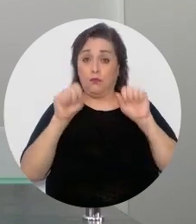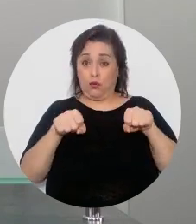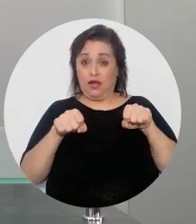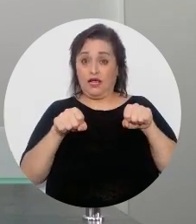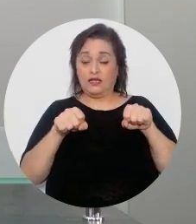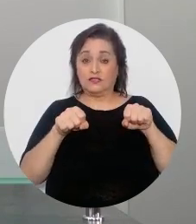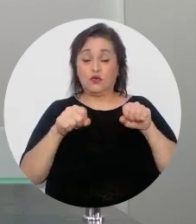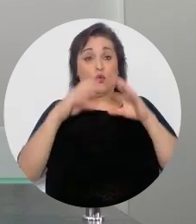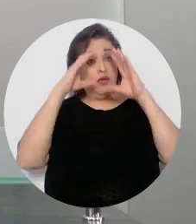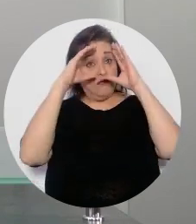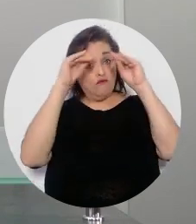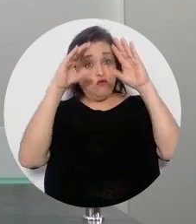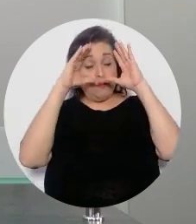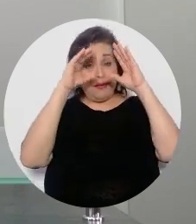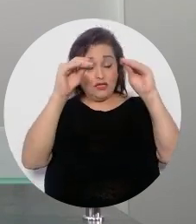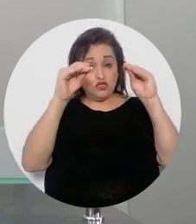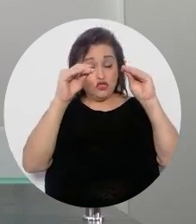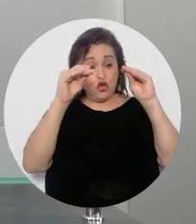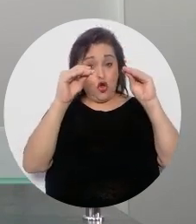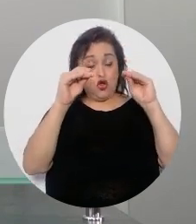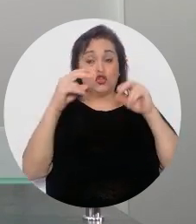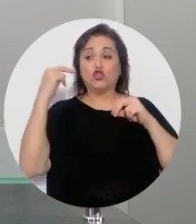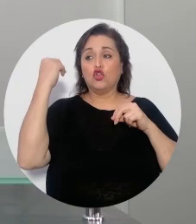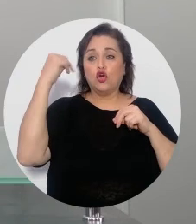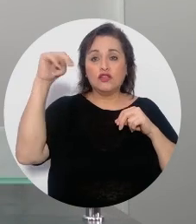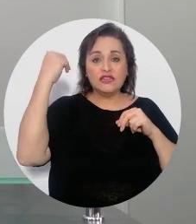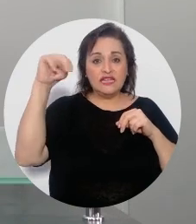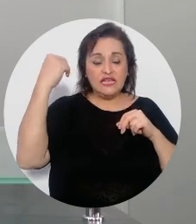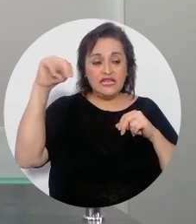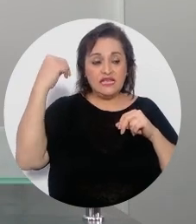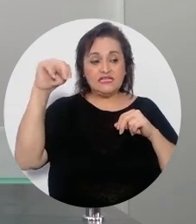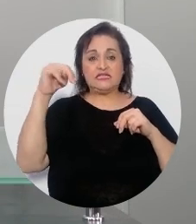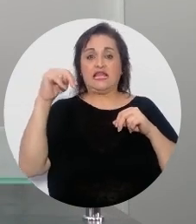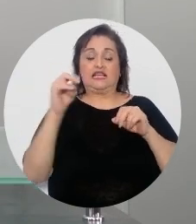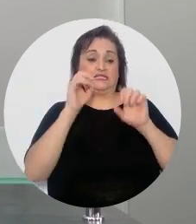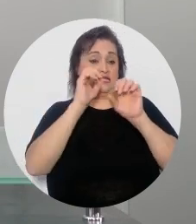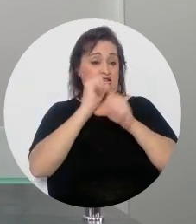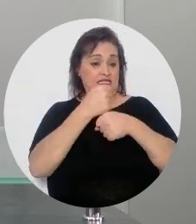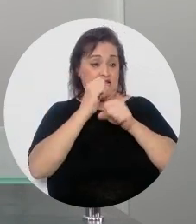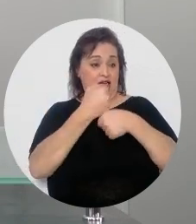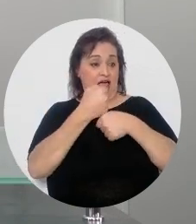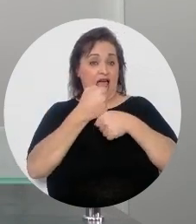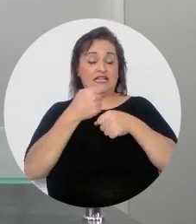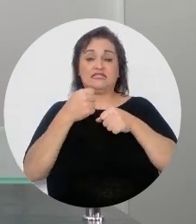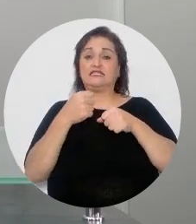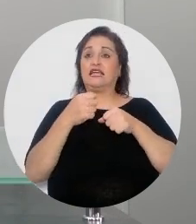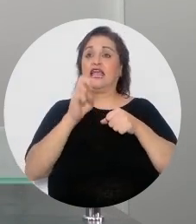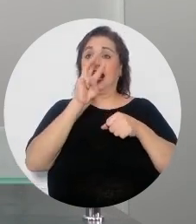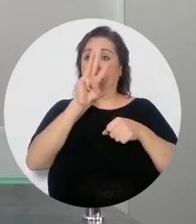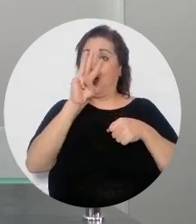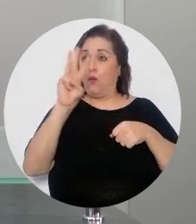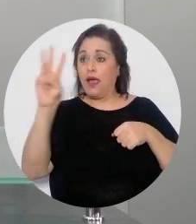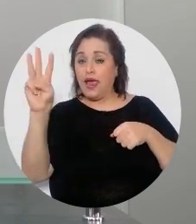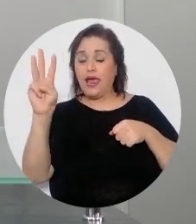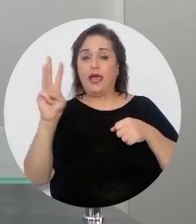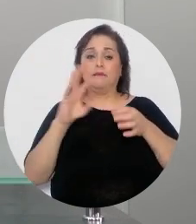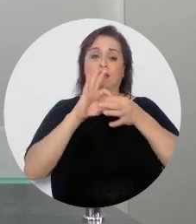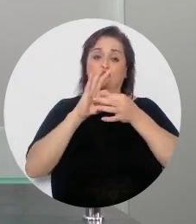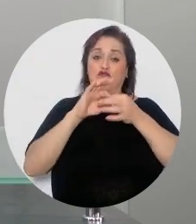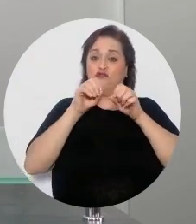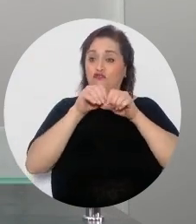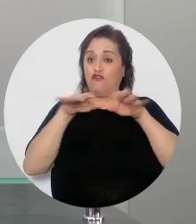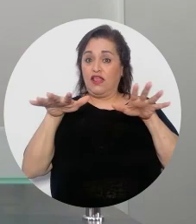No obstante, las informaciones de carácter noticioso o las publicaciones efectuadas en páginas